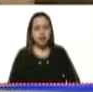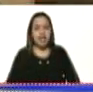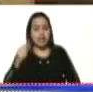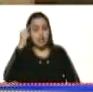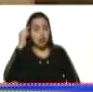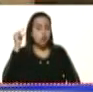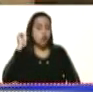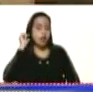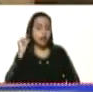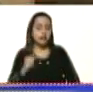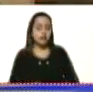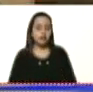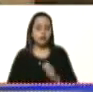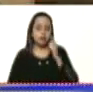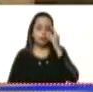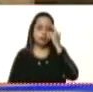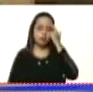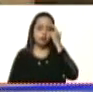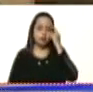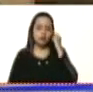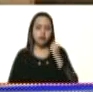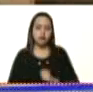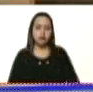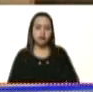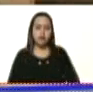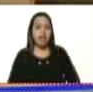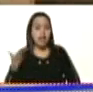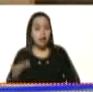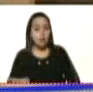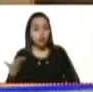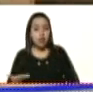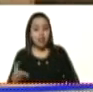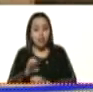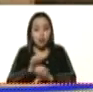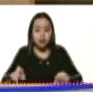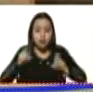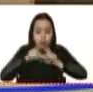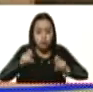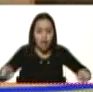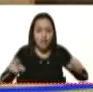Mujer. Qué importante la educación en valores.